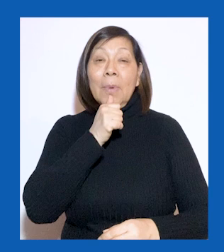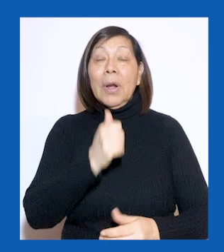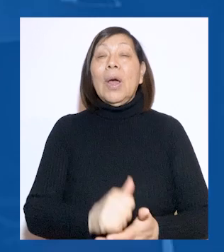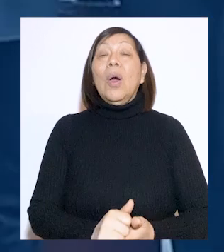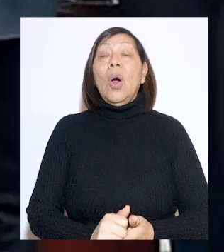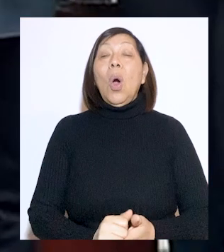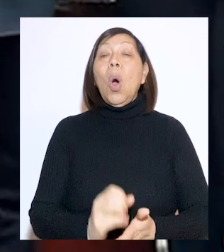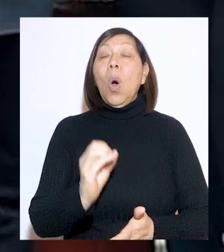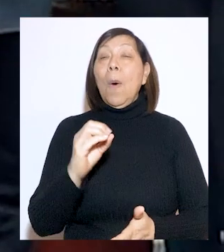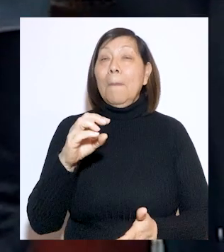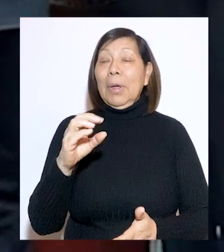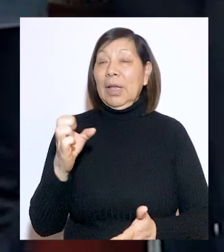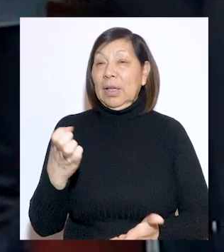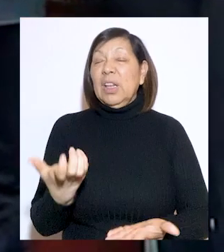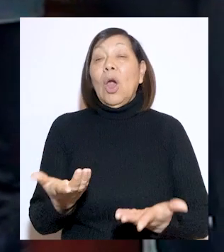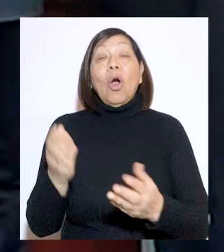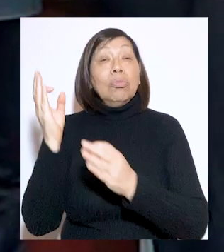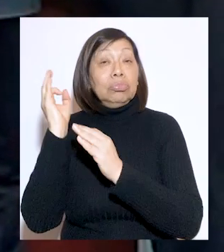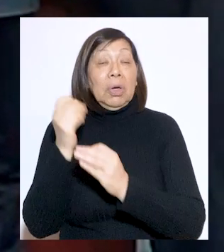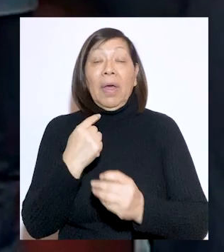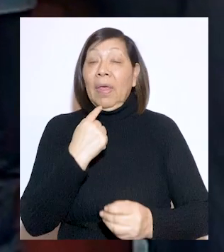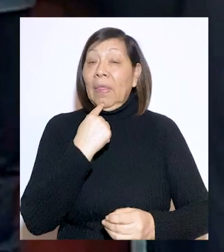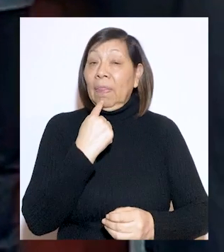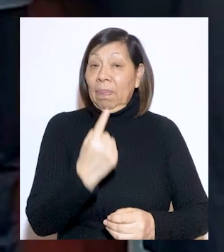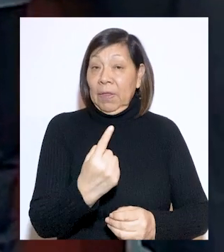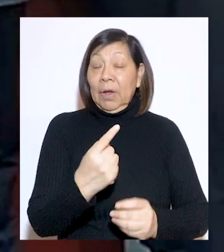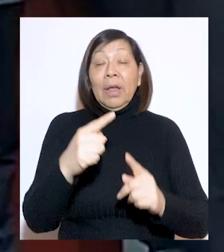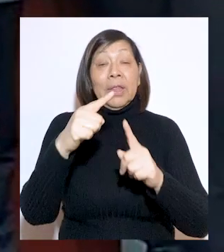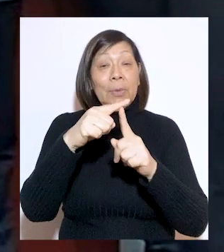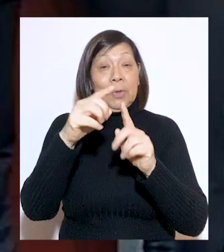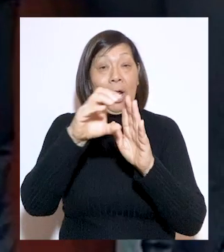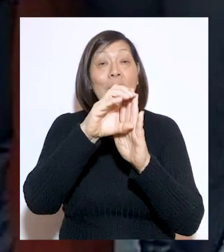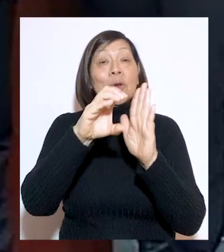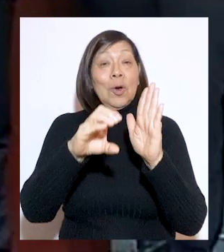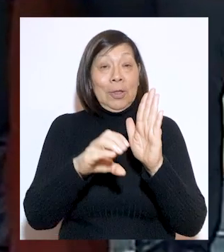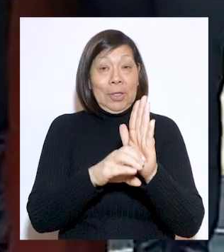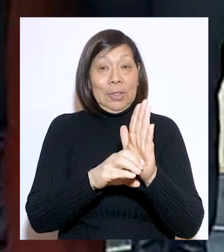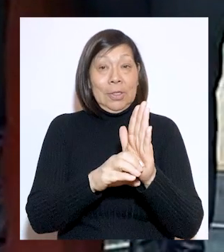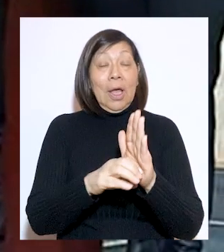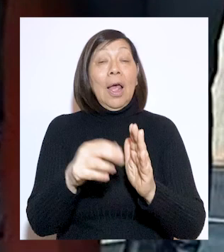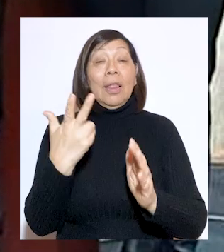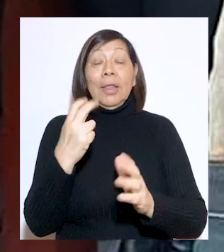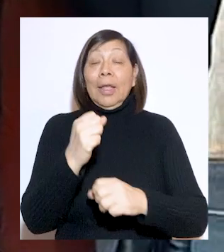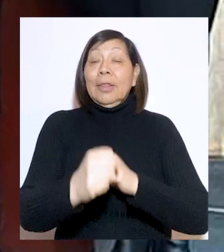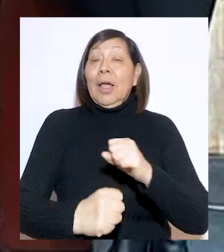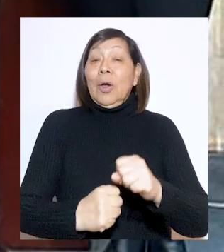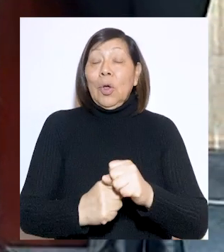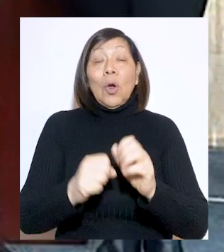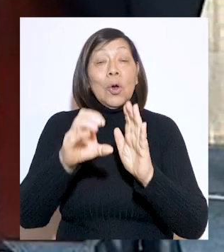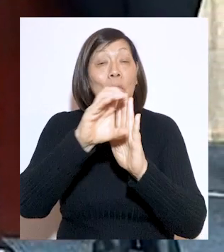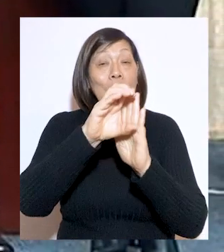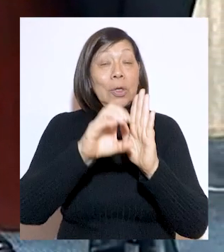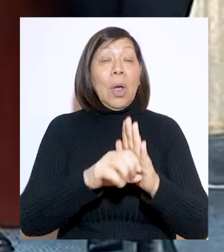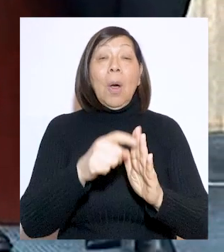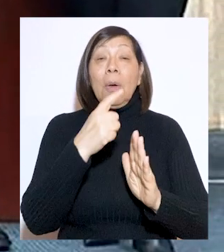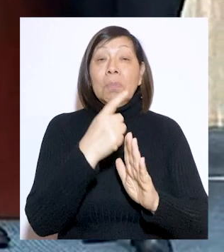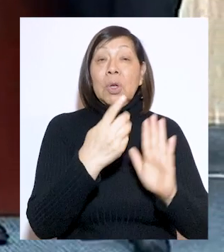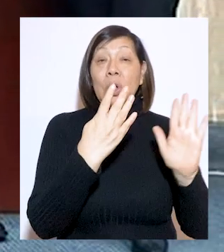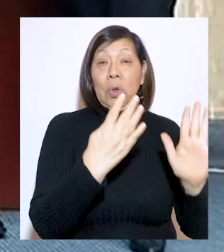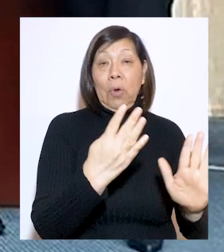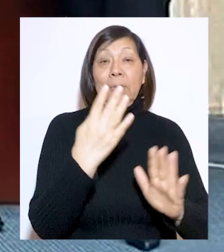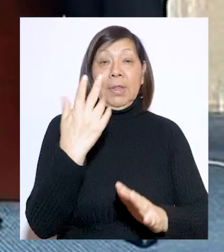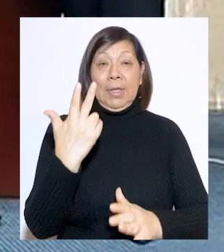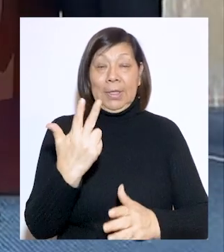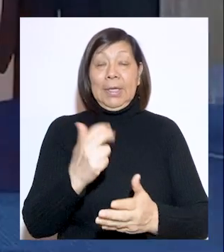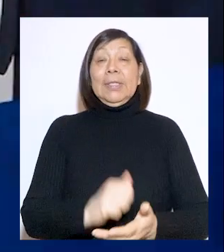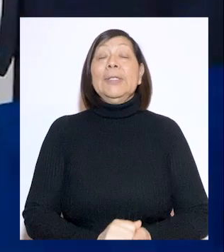Antenor Orrego de Trujillo en la Conferencia Magistral Tribunal Constitucional y los 30 años de la Constitución de 1993.